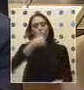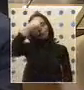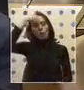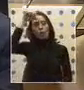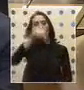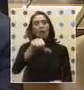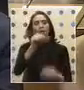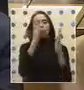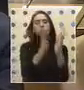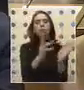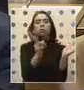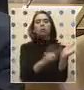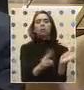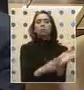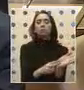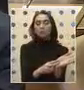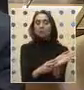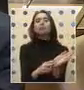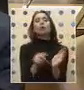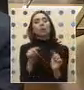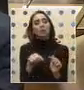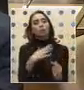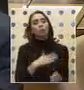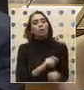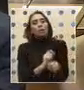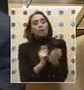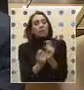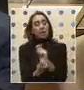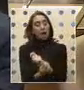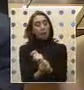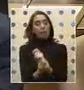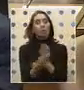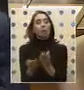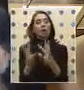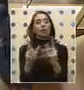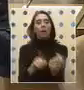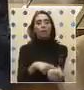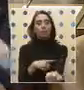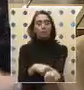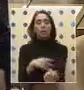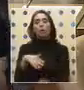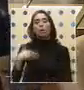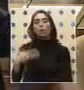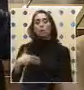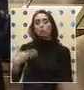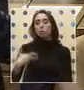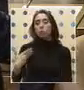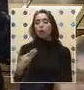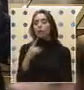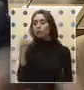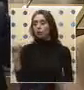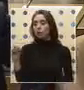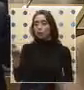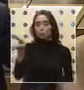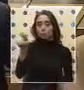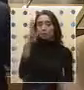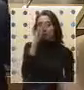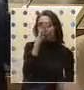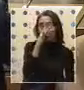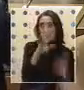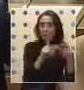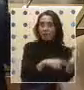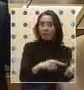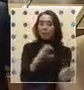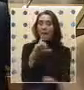castiguemos a ellos. Espero que esto también sea algo que cambie en beneficio de las familias. Sí, pobrecito, efectivamente, usted se quiere